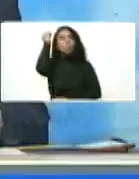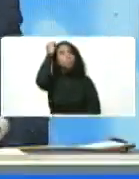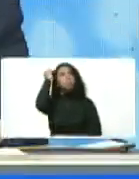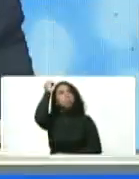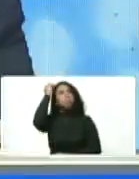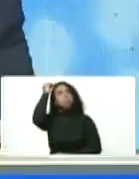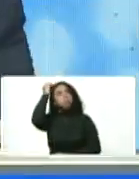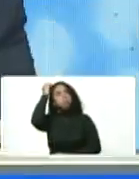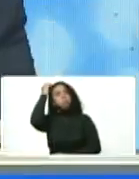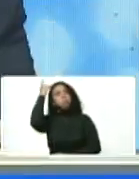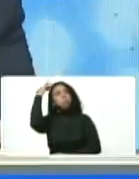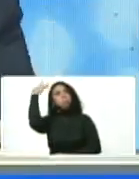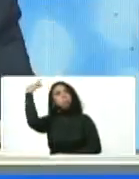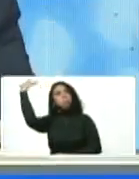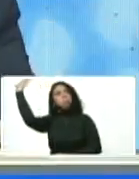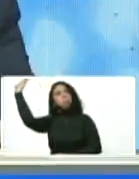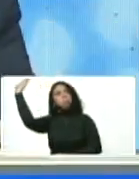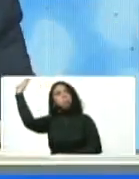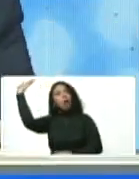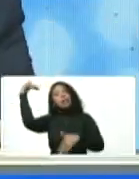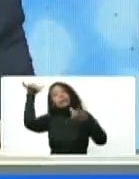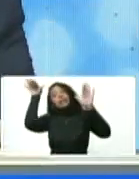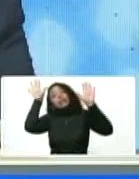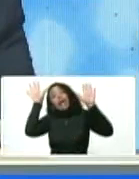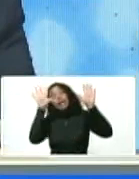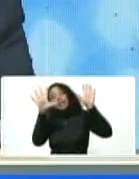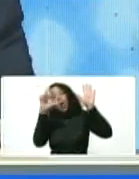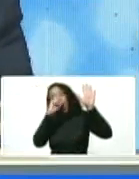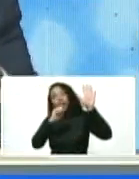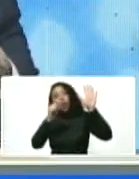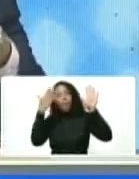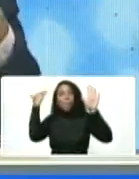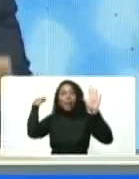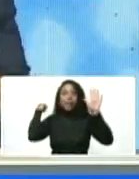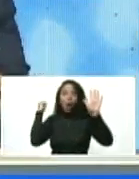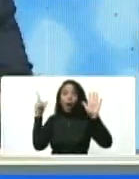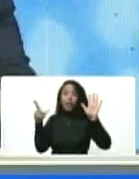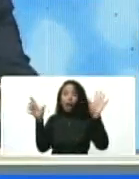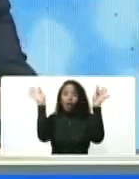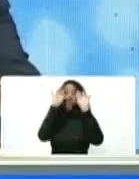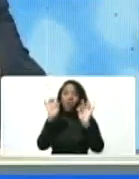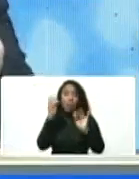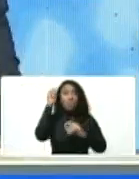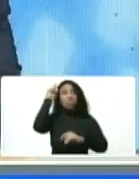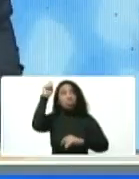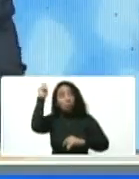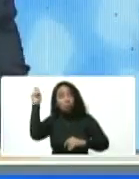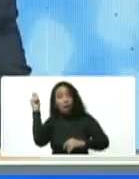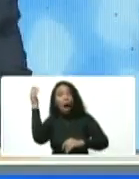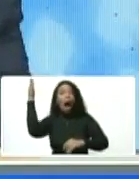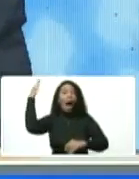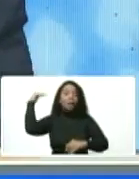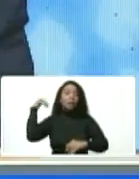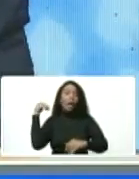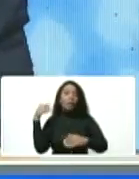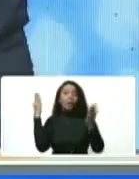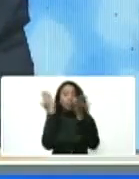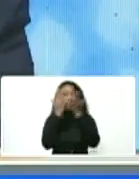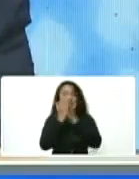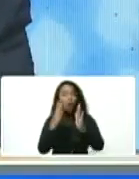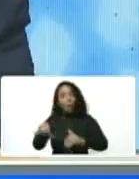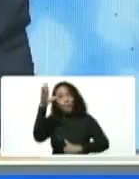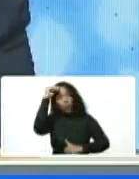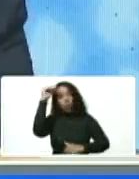genérico. Quizás hace 5 años... era una buena formulación teórica, una buena formulación académica o una